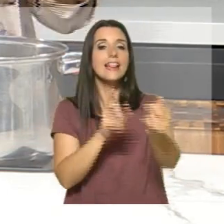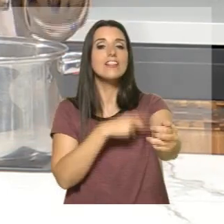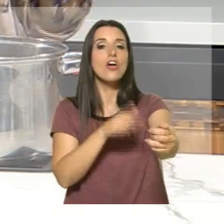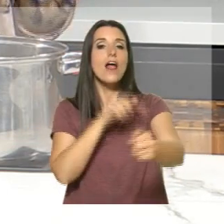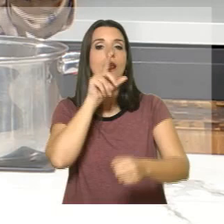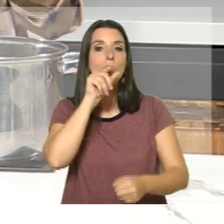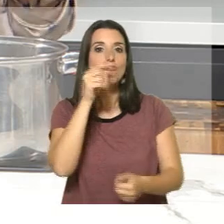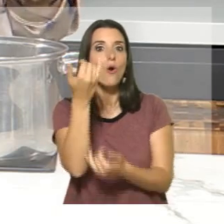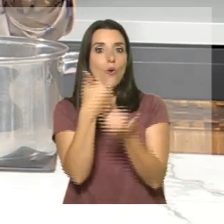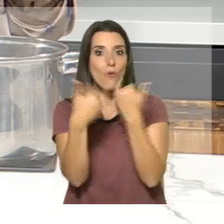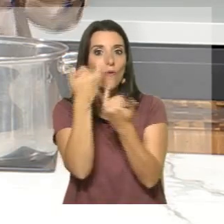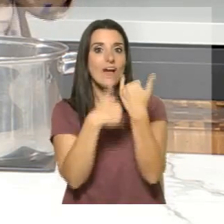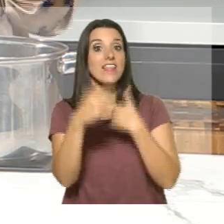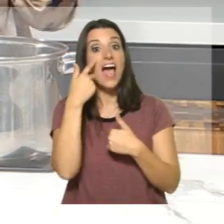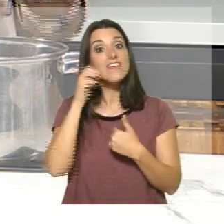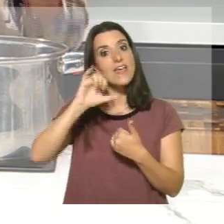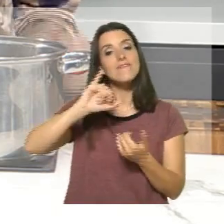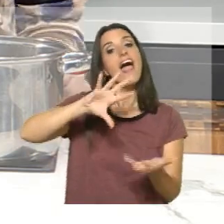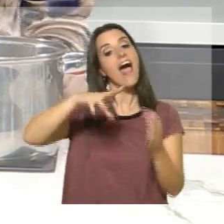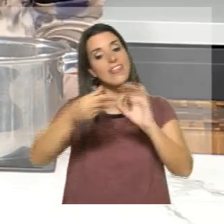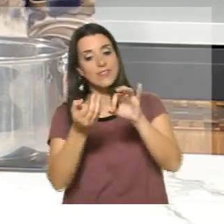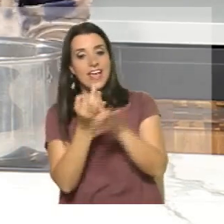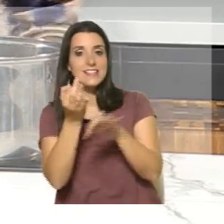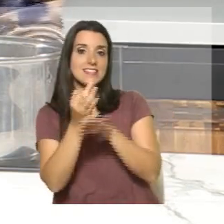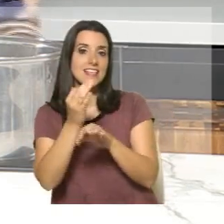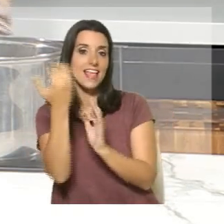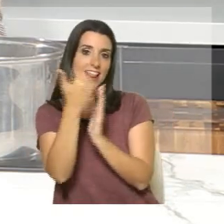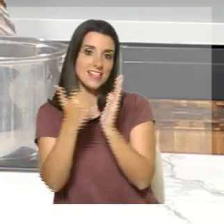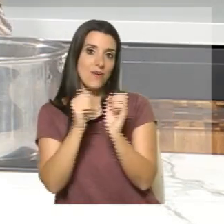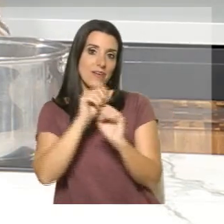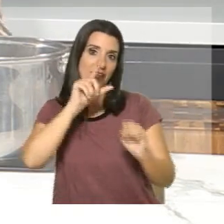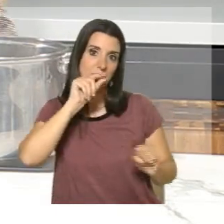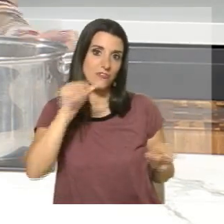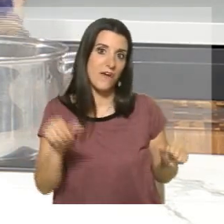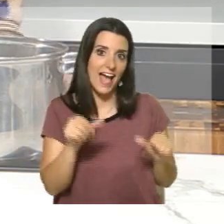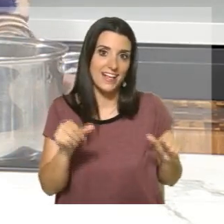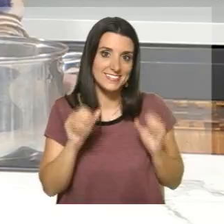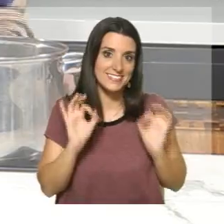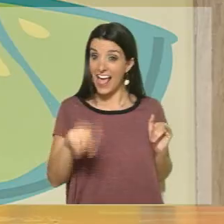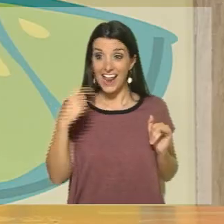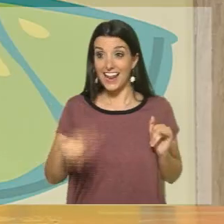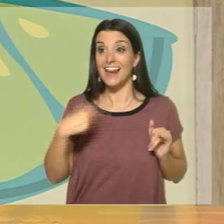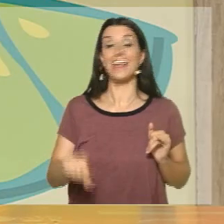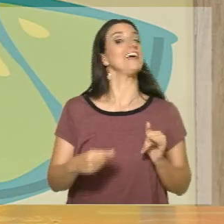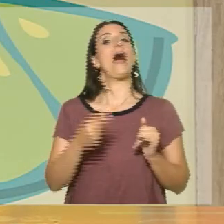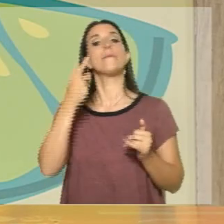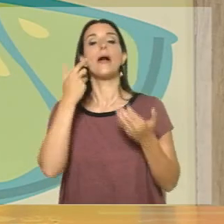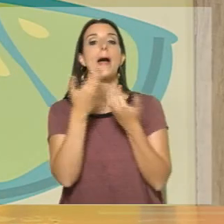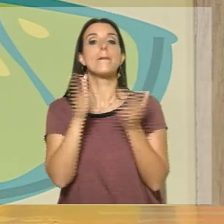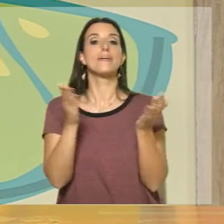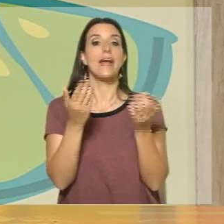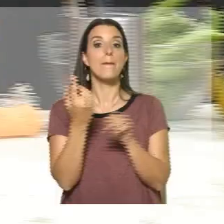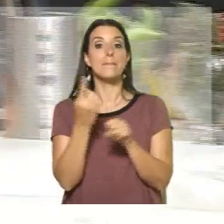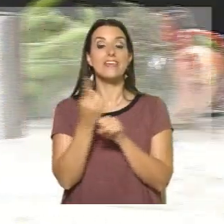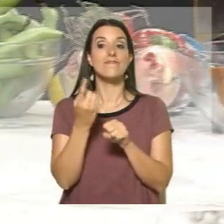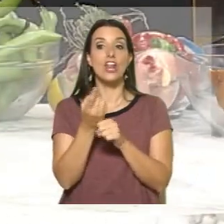pollo? Nos cuentan así, Emi le busca la vuelta y les da otras recetas que también se pueden incursionar con este ingrediente. No, vamos a empezar poniendo